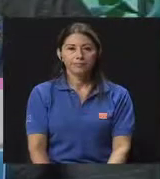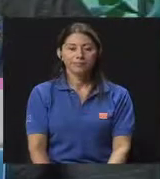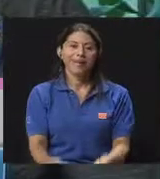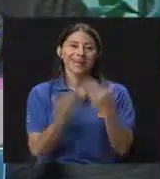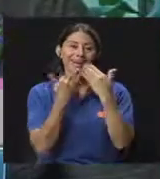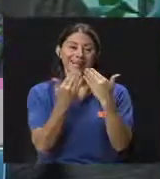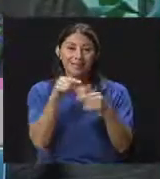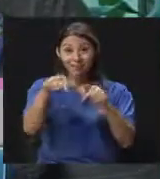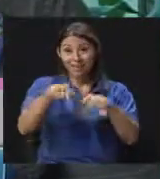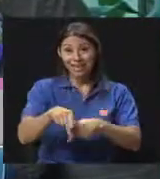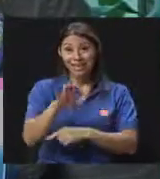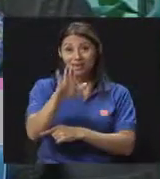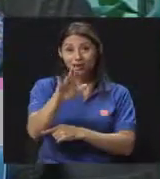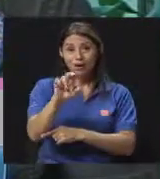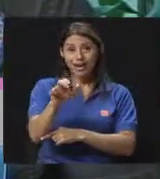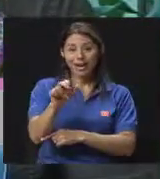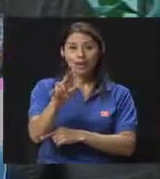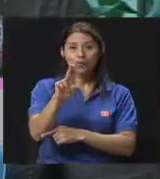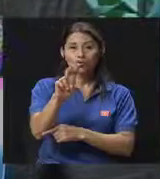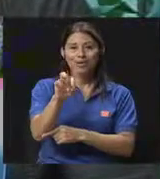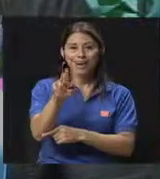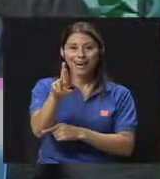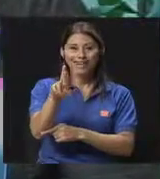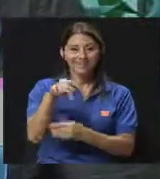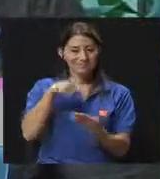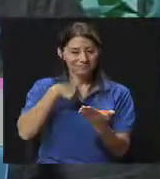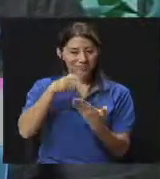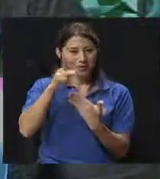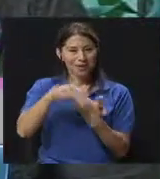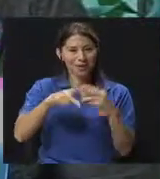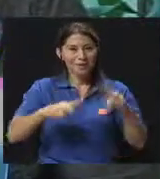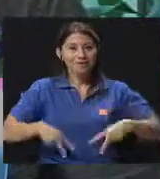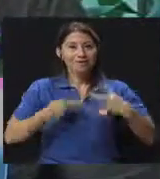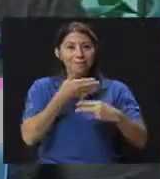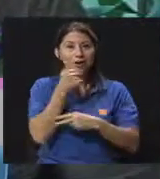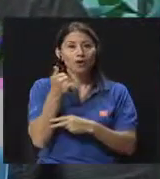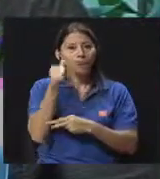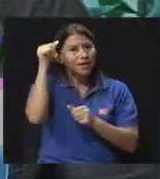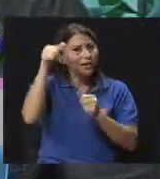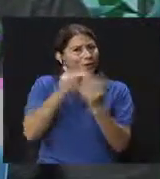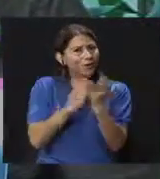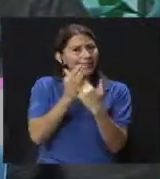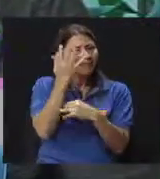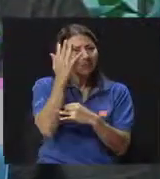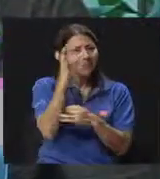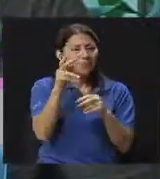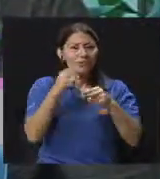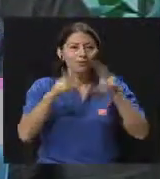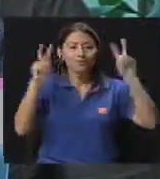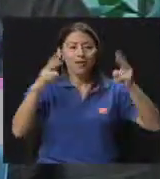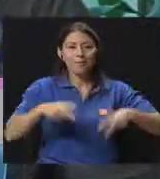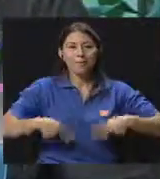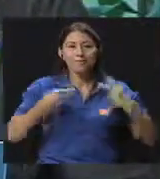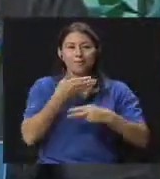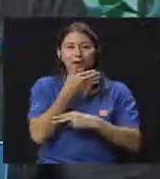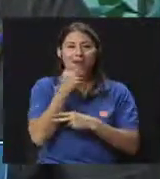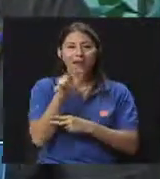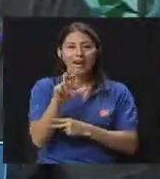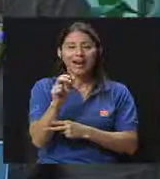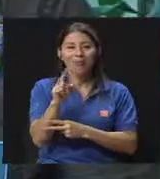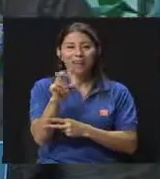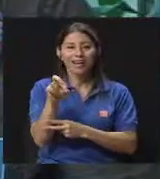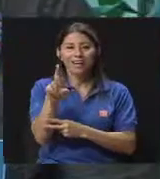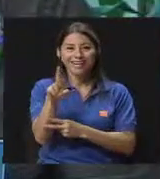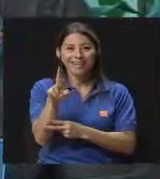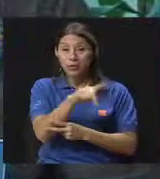Gracias por estar aquí en su canal UCR, somos Vivir Mejor. Recuerde que nos puede buscar en Facebook como Vivir Mejor Canal UCR para